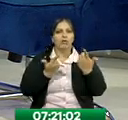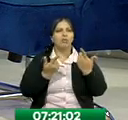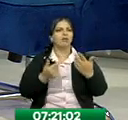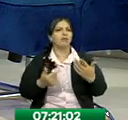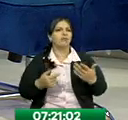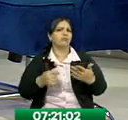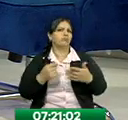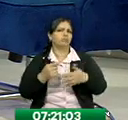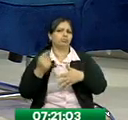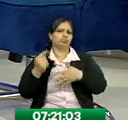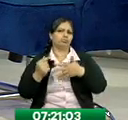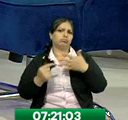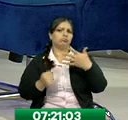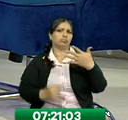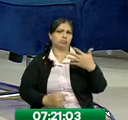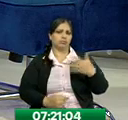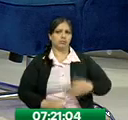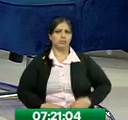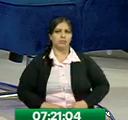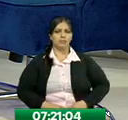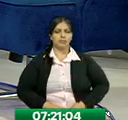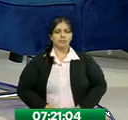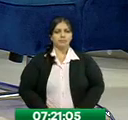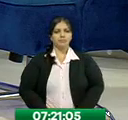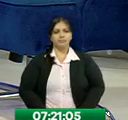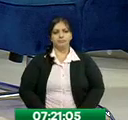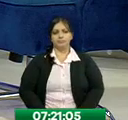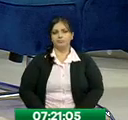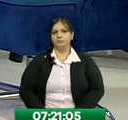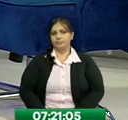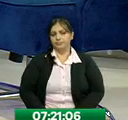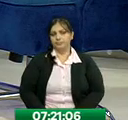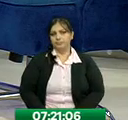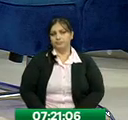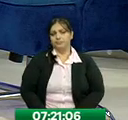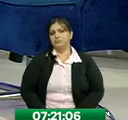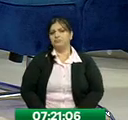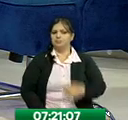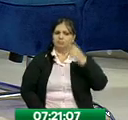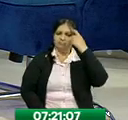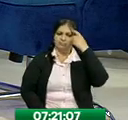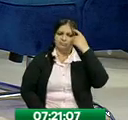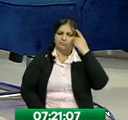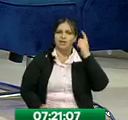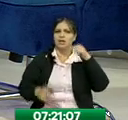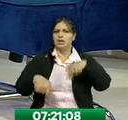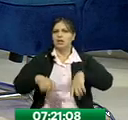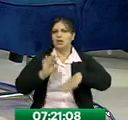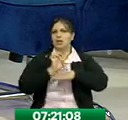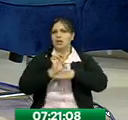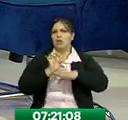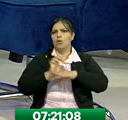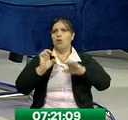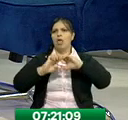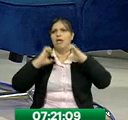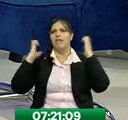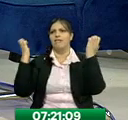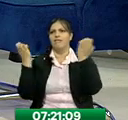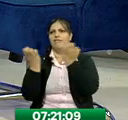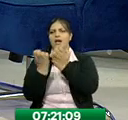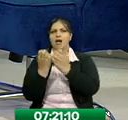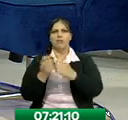los países que son postulantes a este tipo de eventos, ¿no? Y en el tema de la seguridad, como que